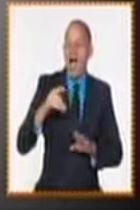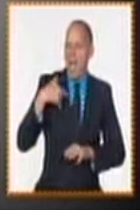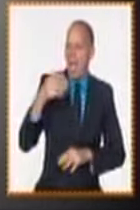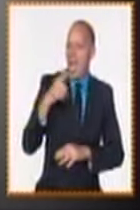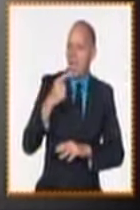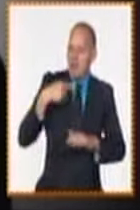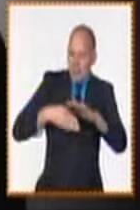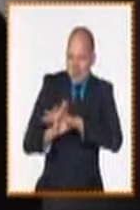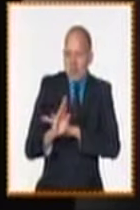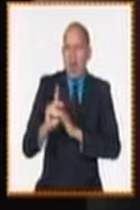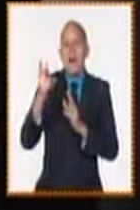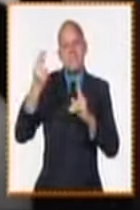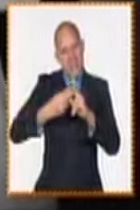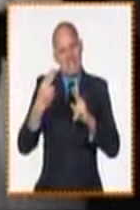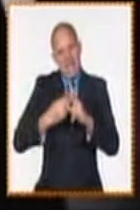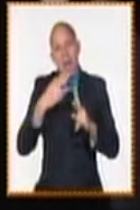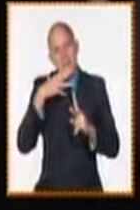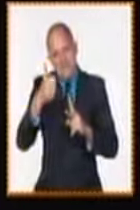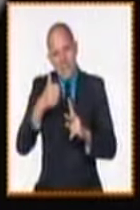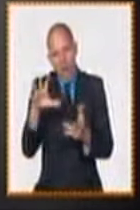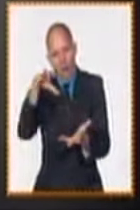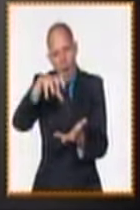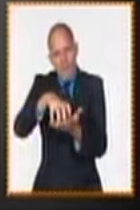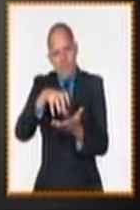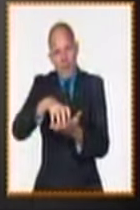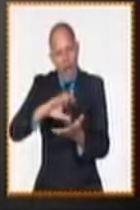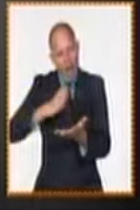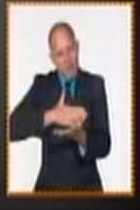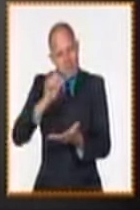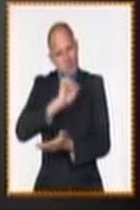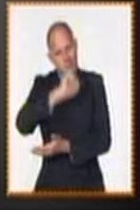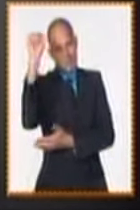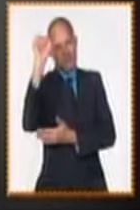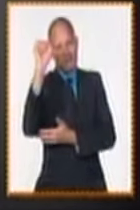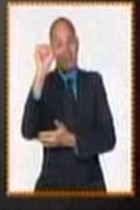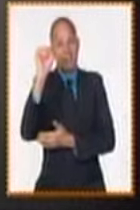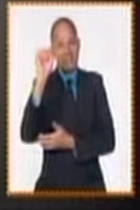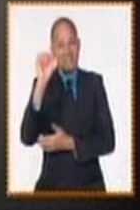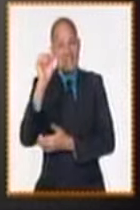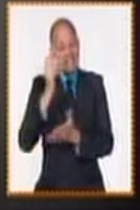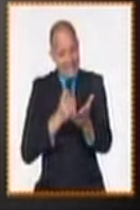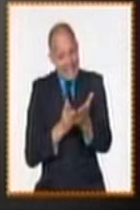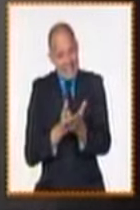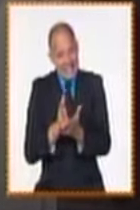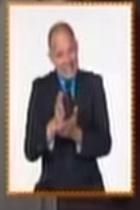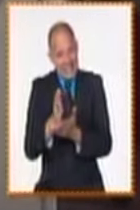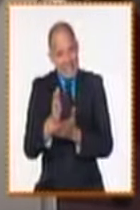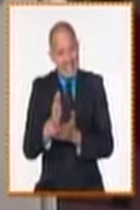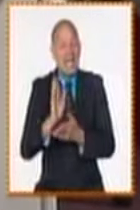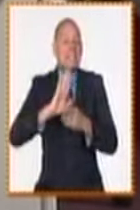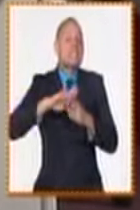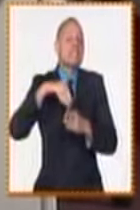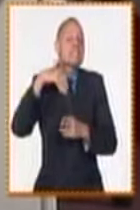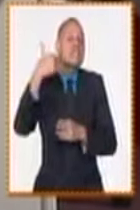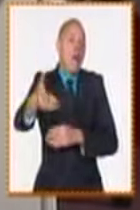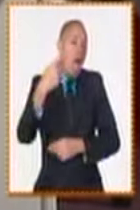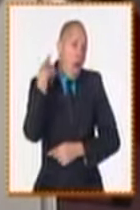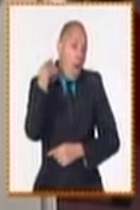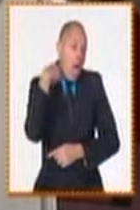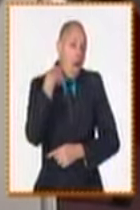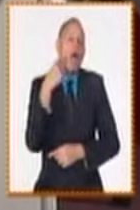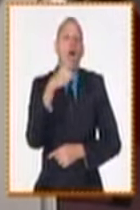repetir hasta septiembre de 1876, en que Vicente García toma la ciudad de Las Tunas, y por eso uno de